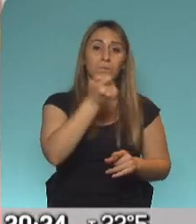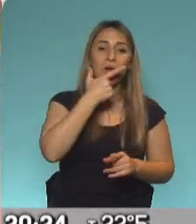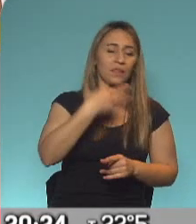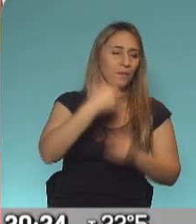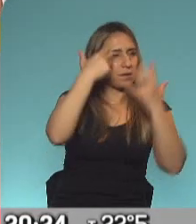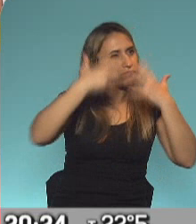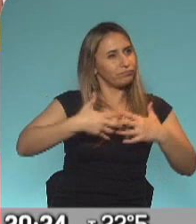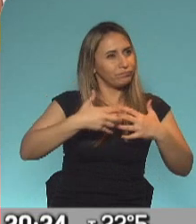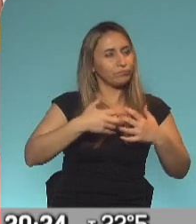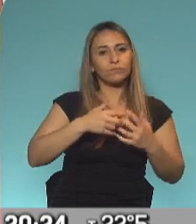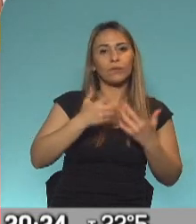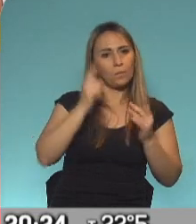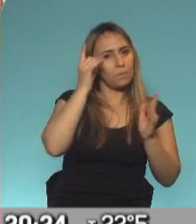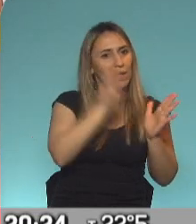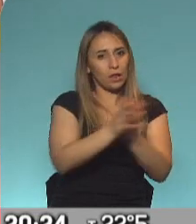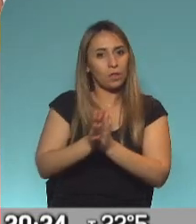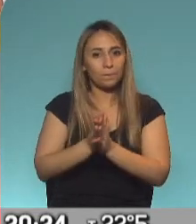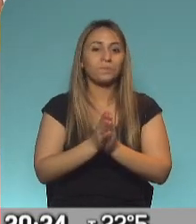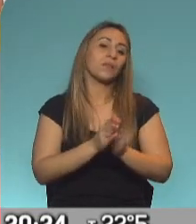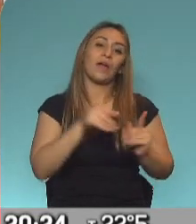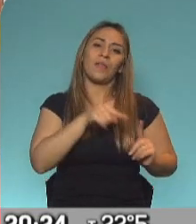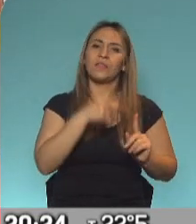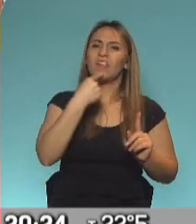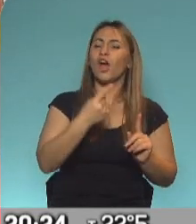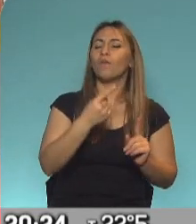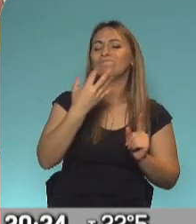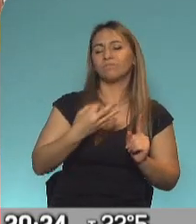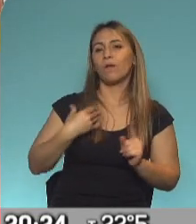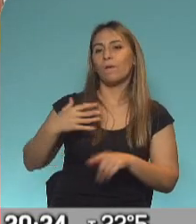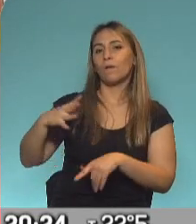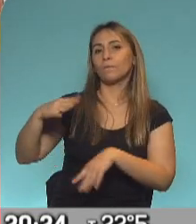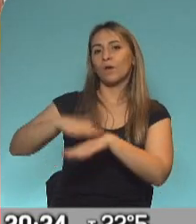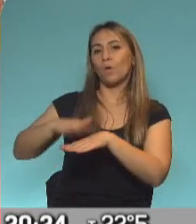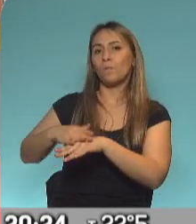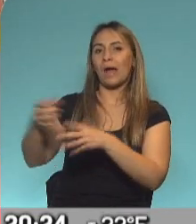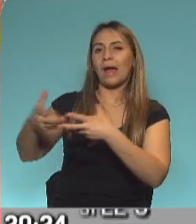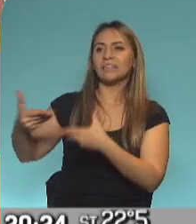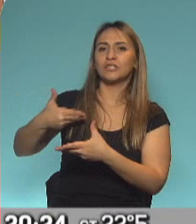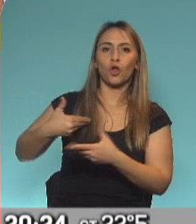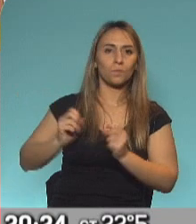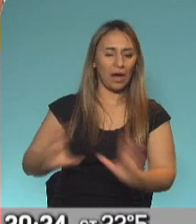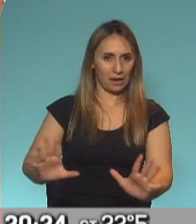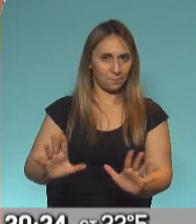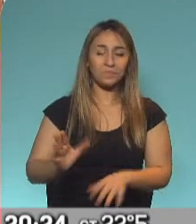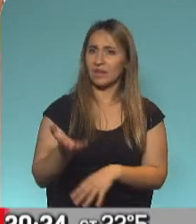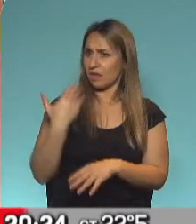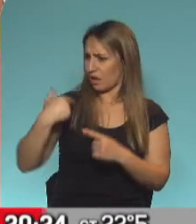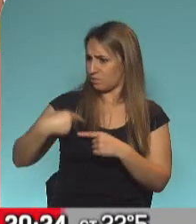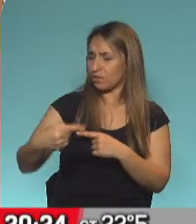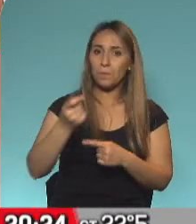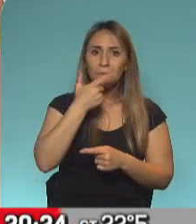su autocrítica fue que estuvo mal asesorado. Ahora Macri reapareció muy fuerte en los últimos días, descarta ser candidato